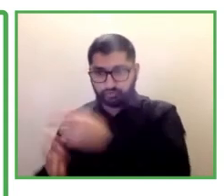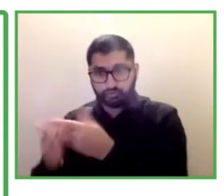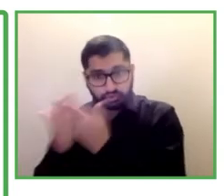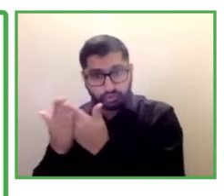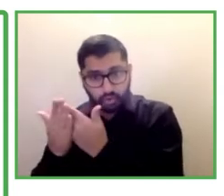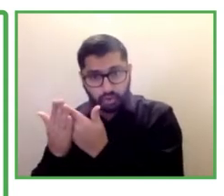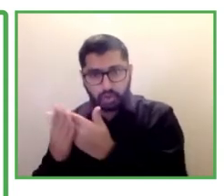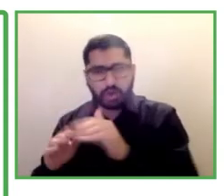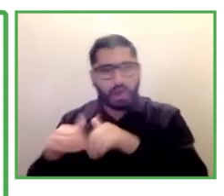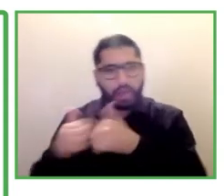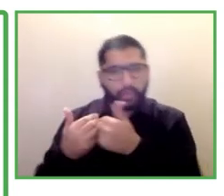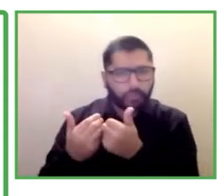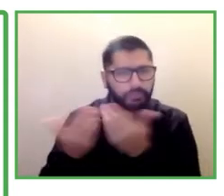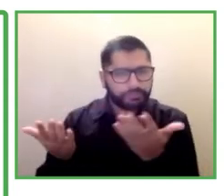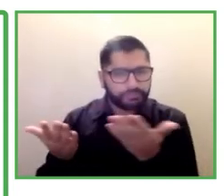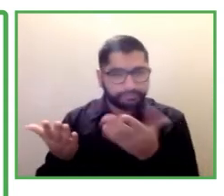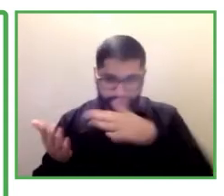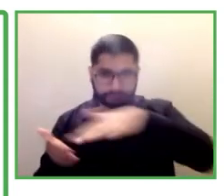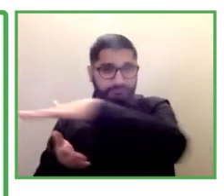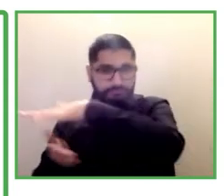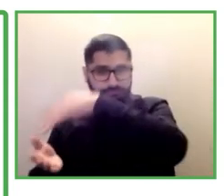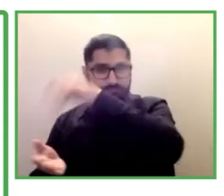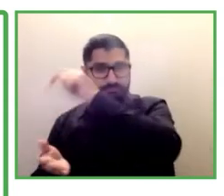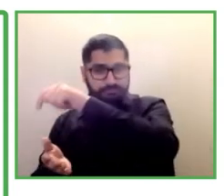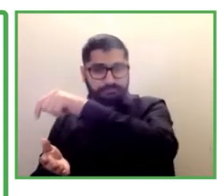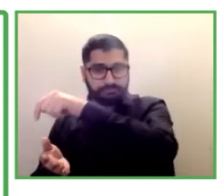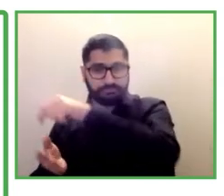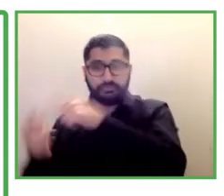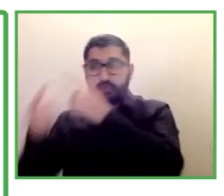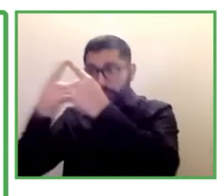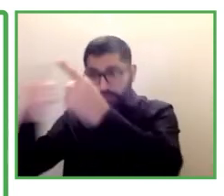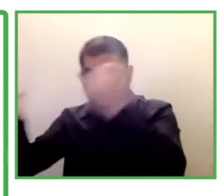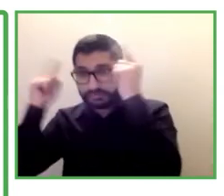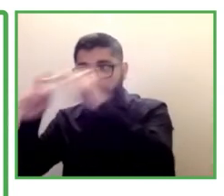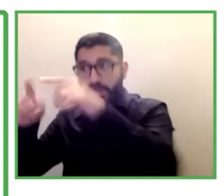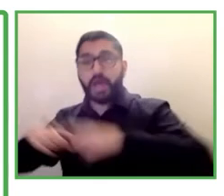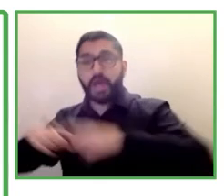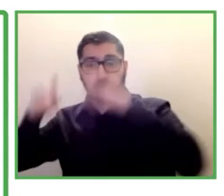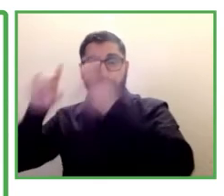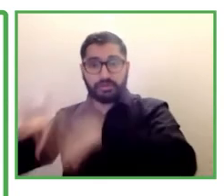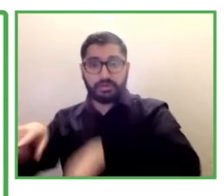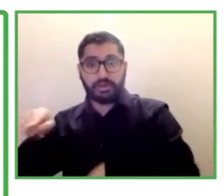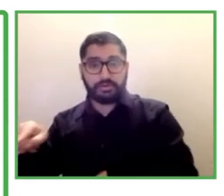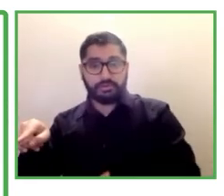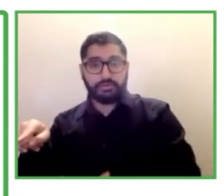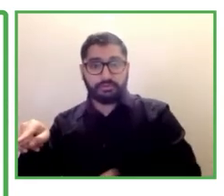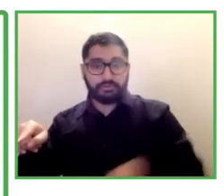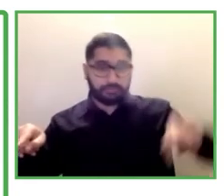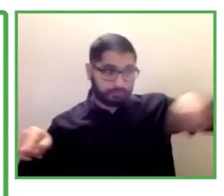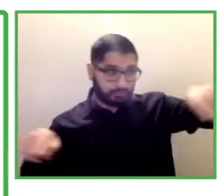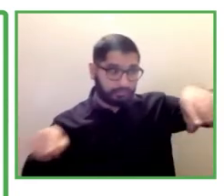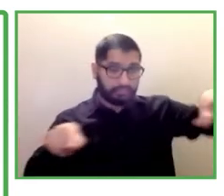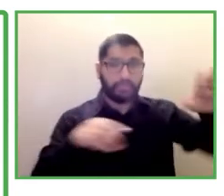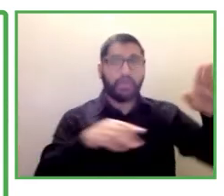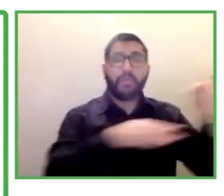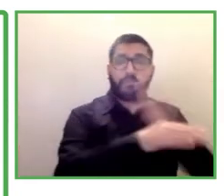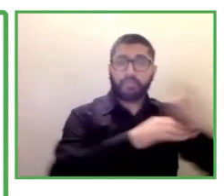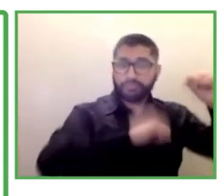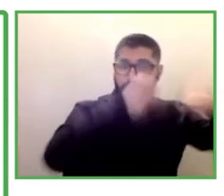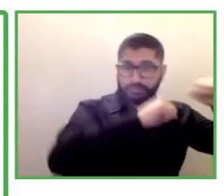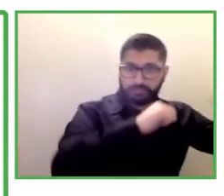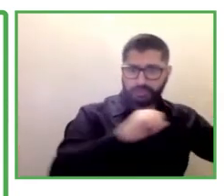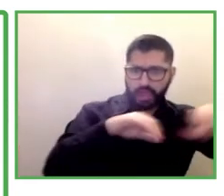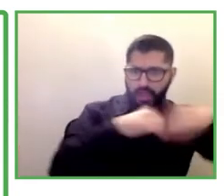con las universidades australianas. Essentially help us source suitable candidates for these opportunities within Australian businesses. Elegimos a